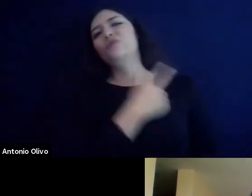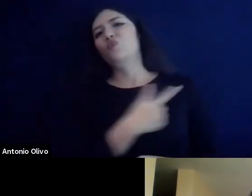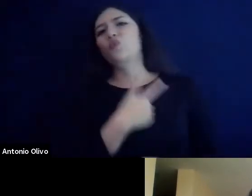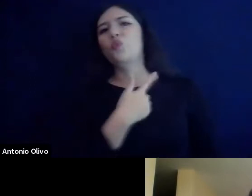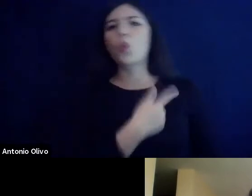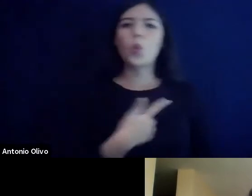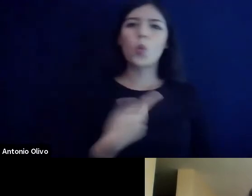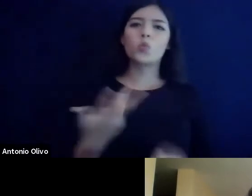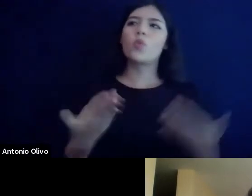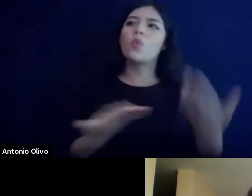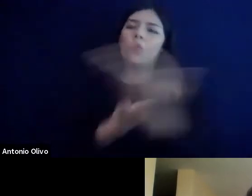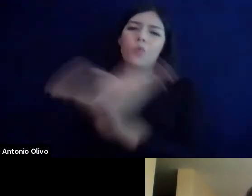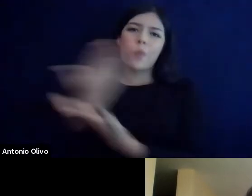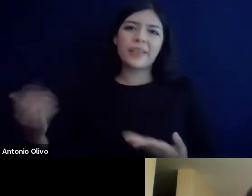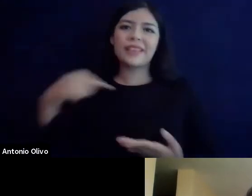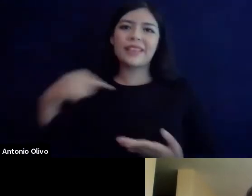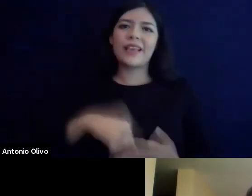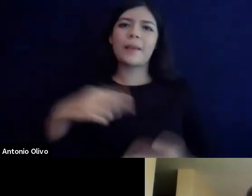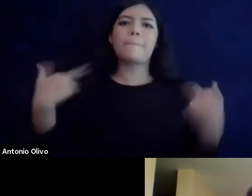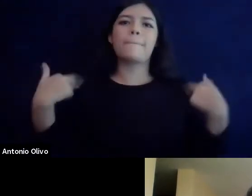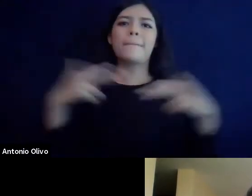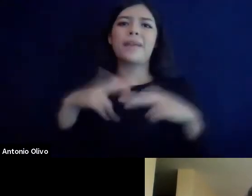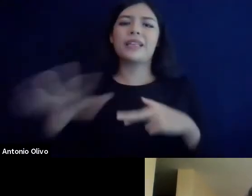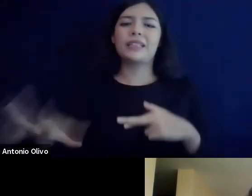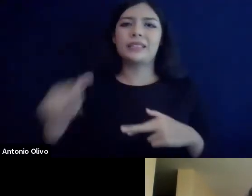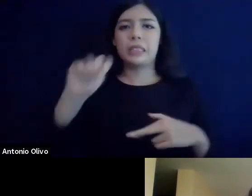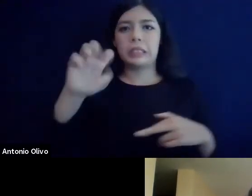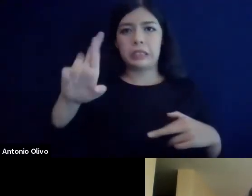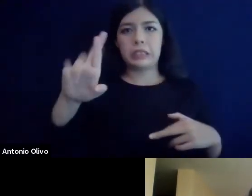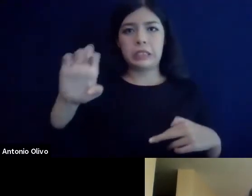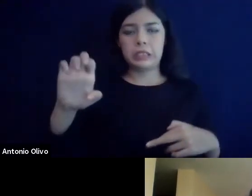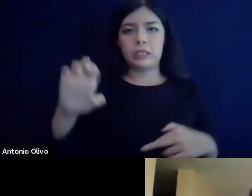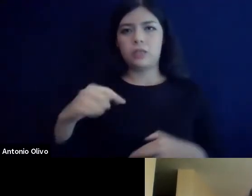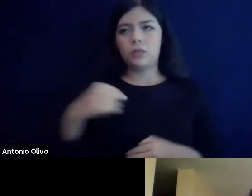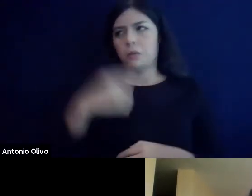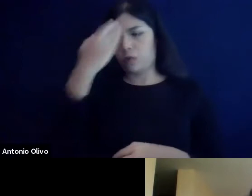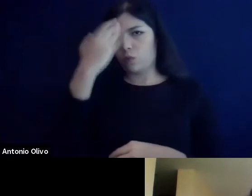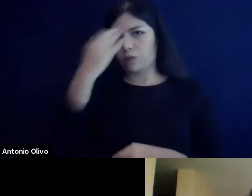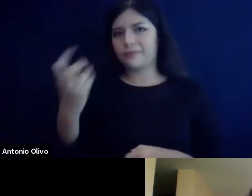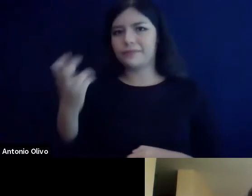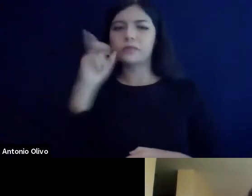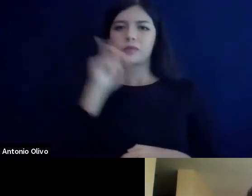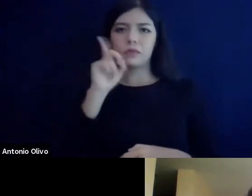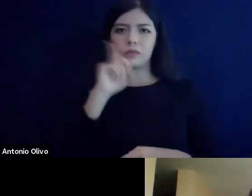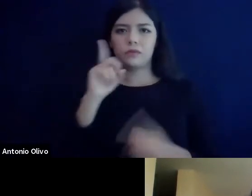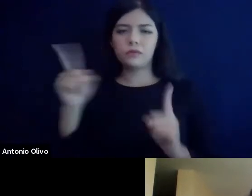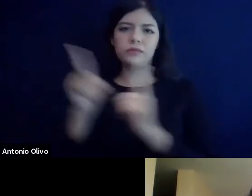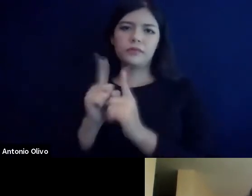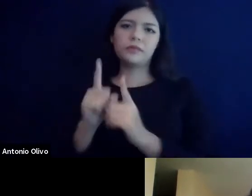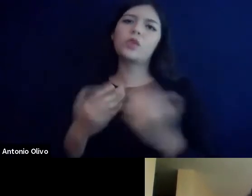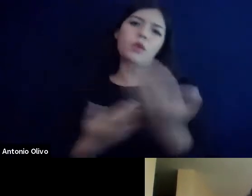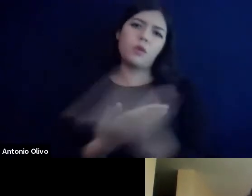la maestra Tere. Me tocó coincidir en otro seminario, bueno, en el otro yo no participé, pero allí